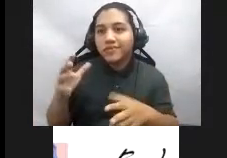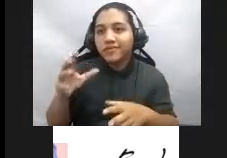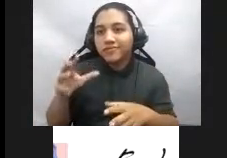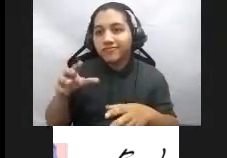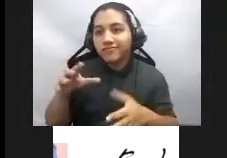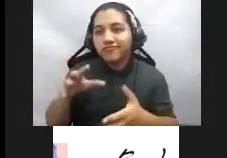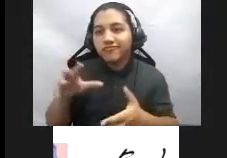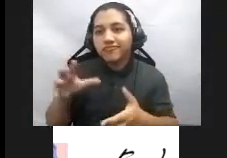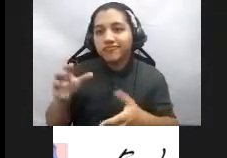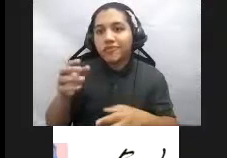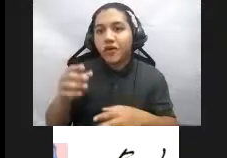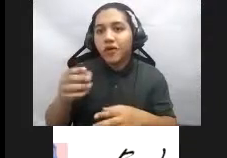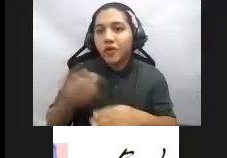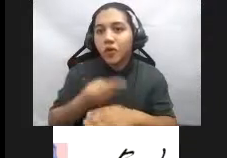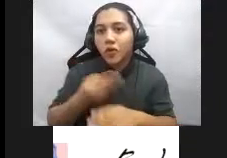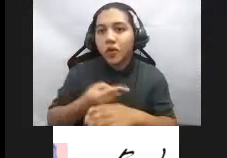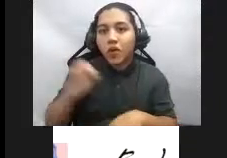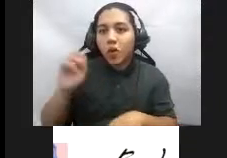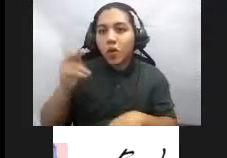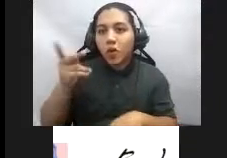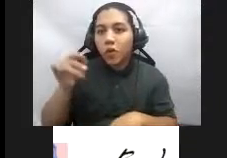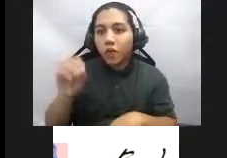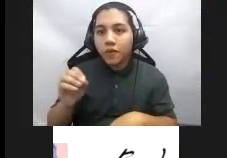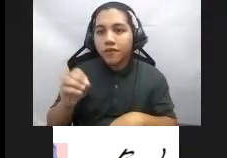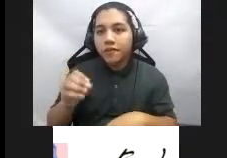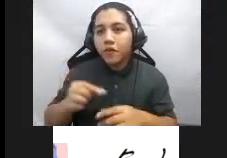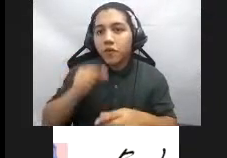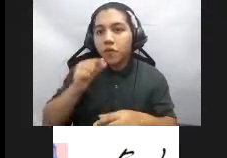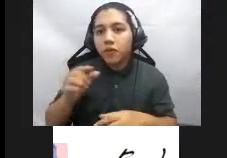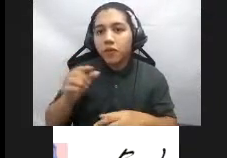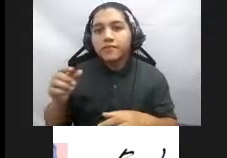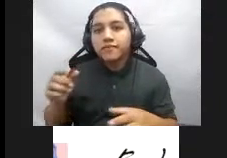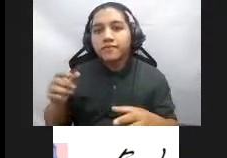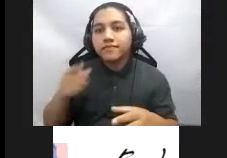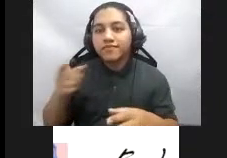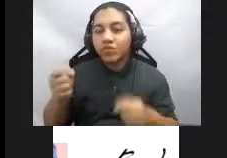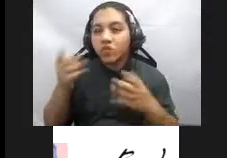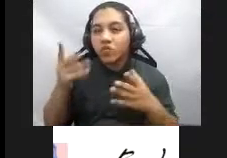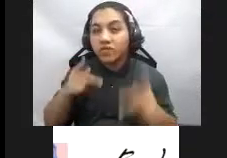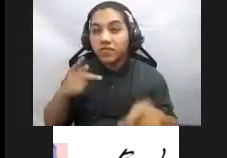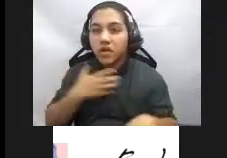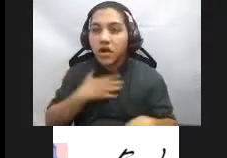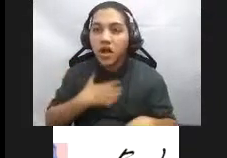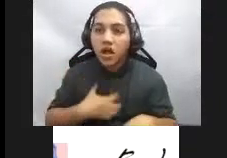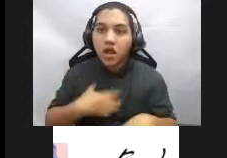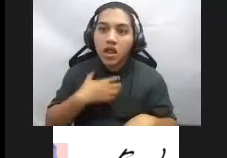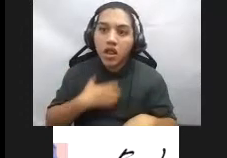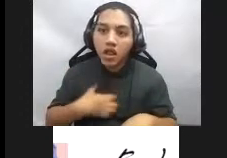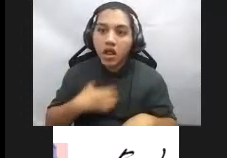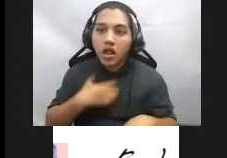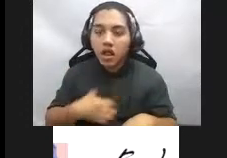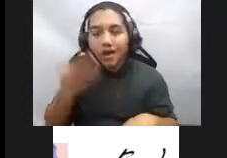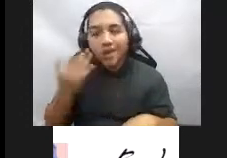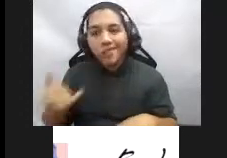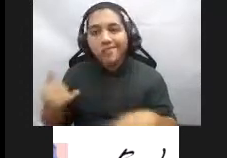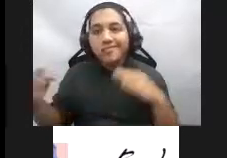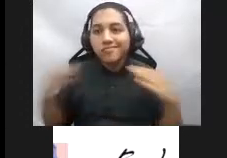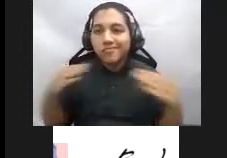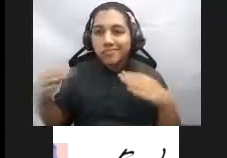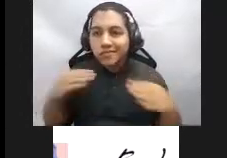Para completar toda esta situación, mucha población que pasaba hambruna debido a la guerra, debido a la